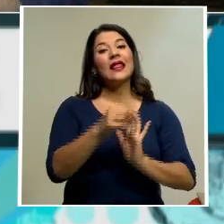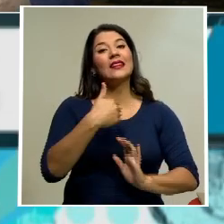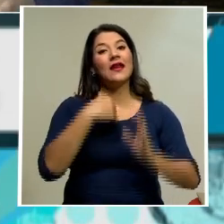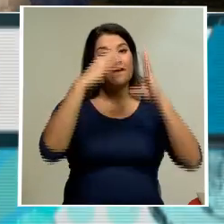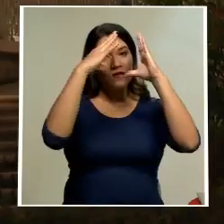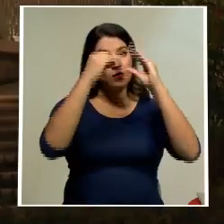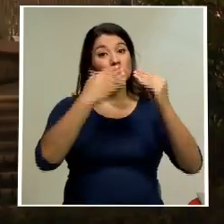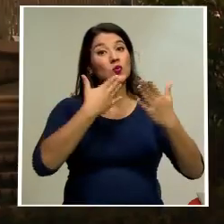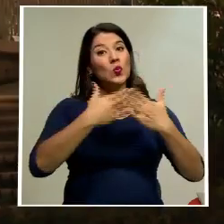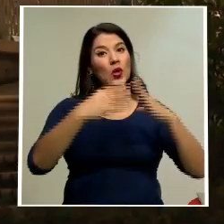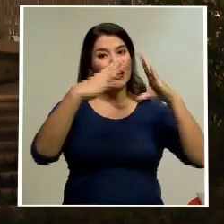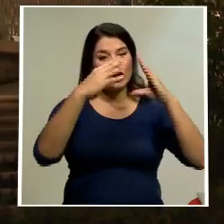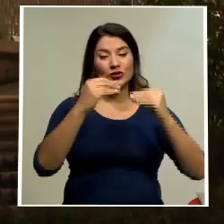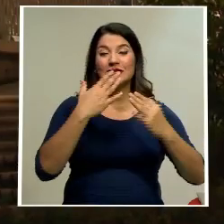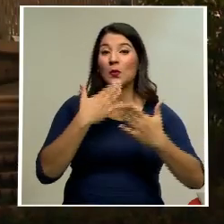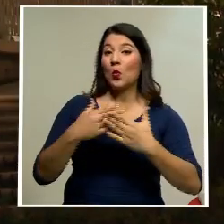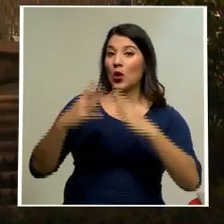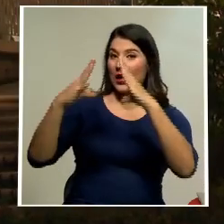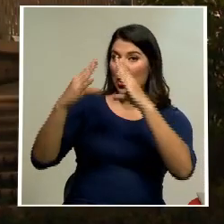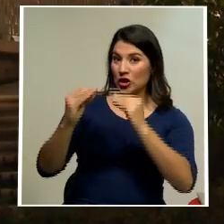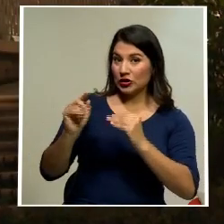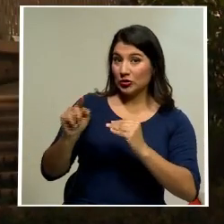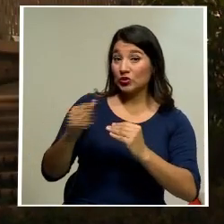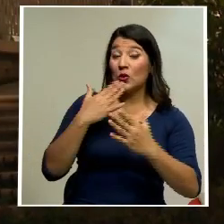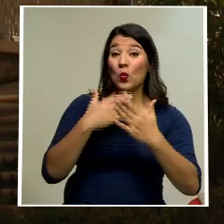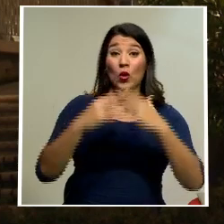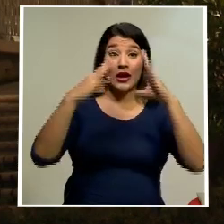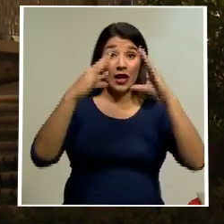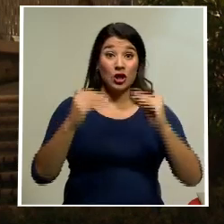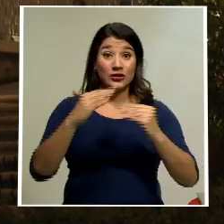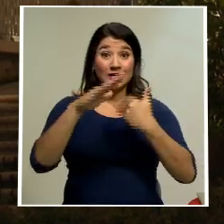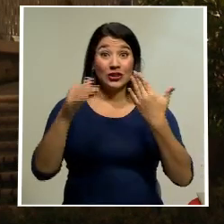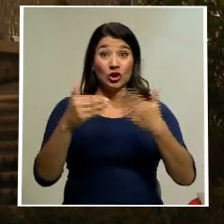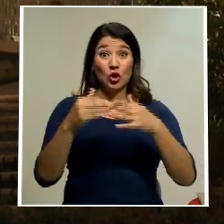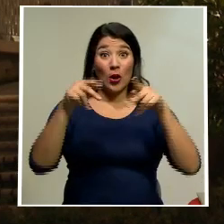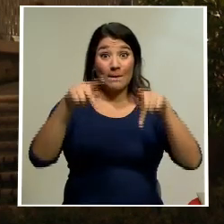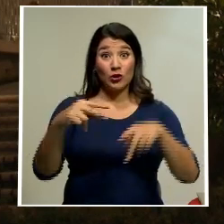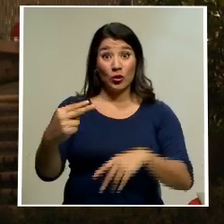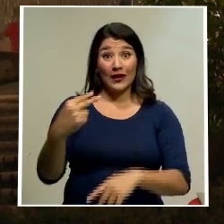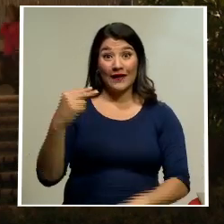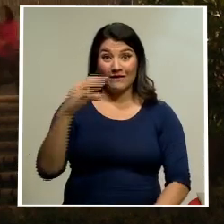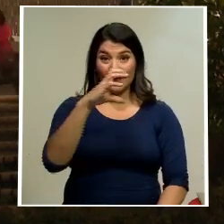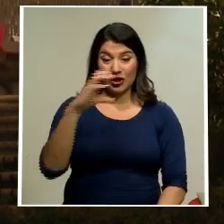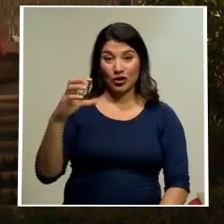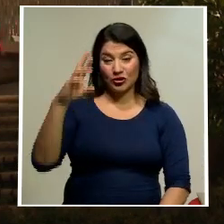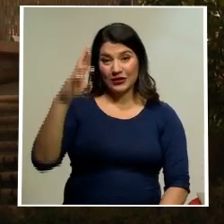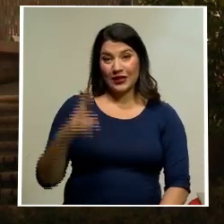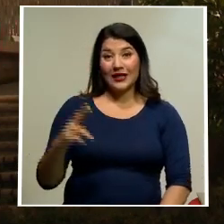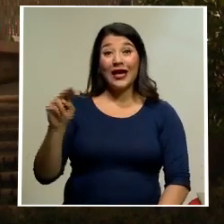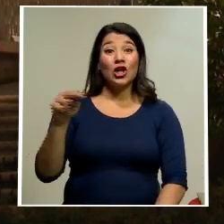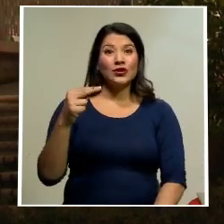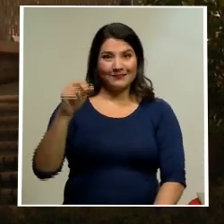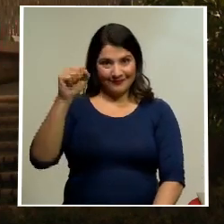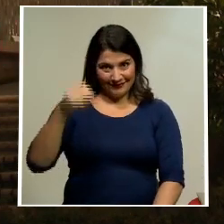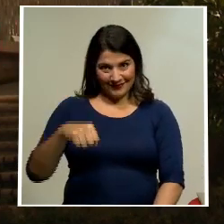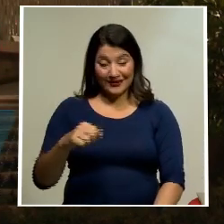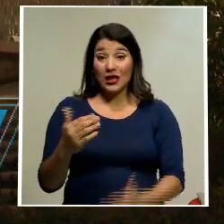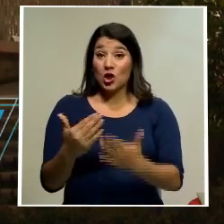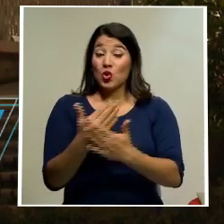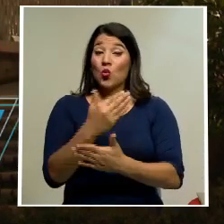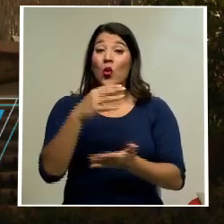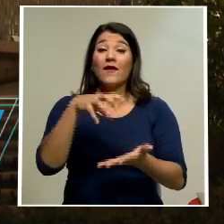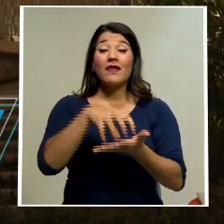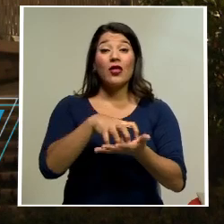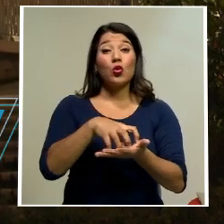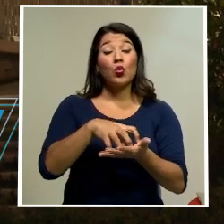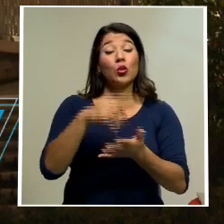Buenas noches, Eisel, y a todos los que nos siguen a través de Costa Rica Noticias. Así es, esta es una de las nuevas dudas que surge a raíz